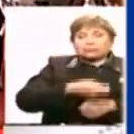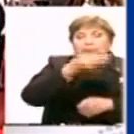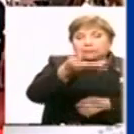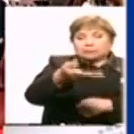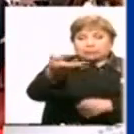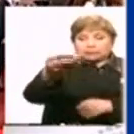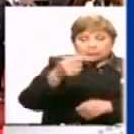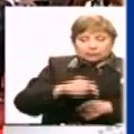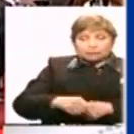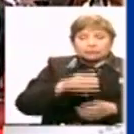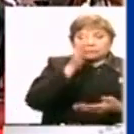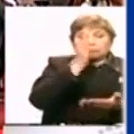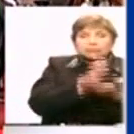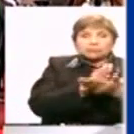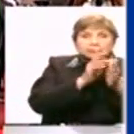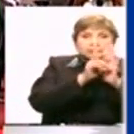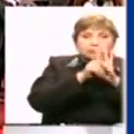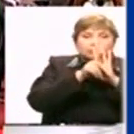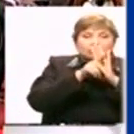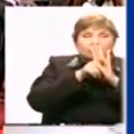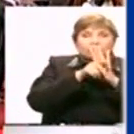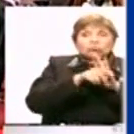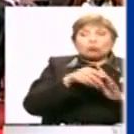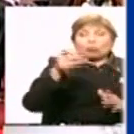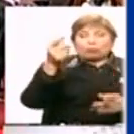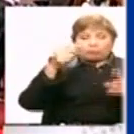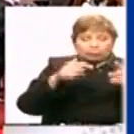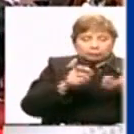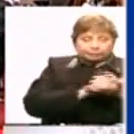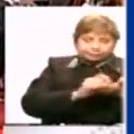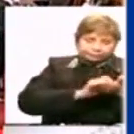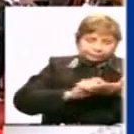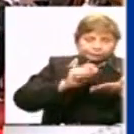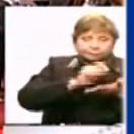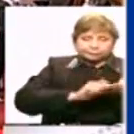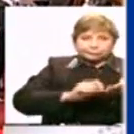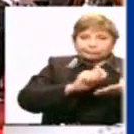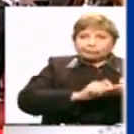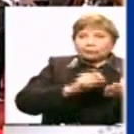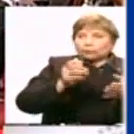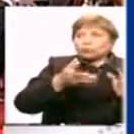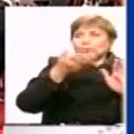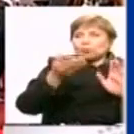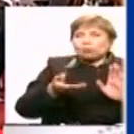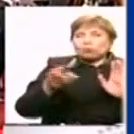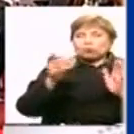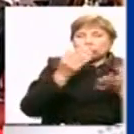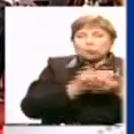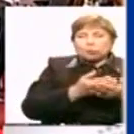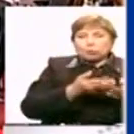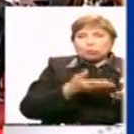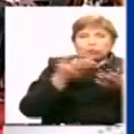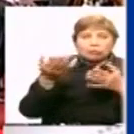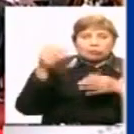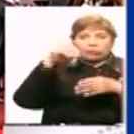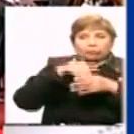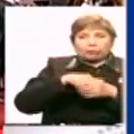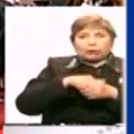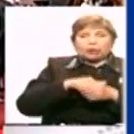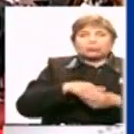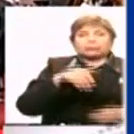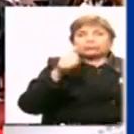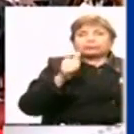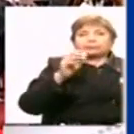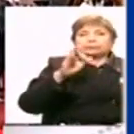compromiso. Nosotros, más allá de ser una bancada del oficialismo, no nos va a quedar pues la duda o el temor de poder fiscalizar lo que se tenga